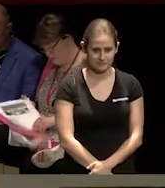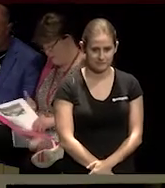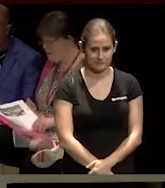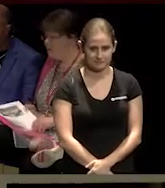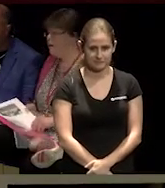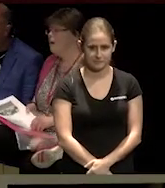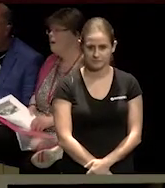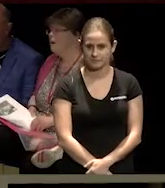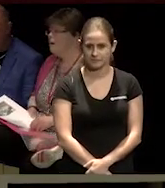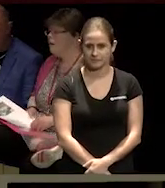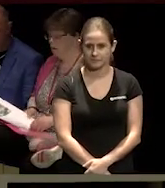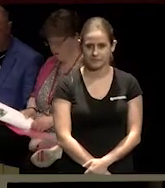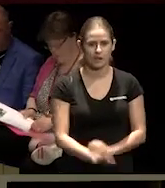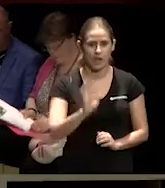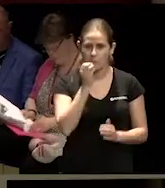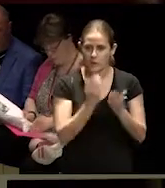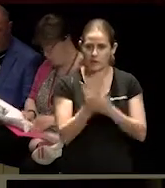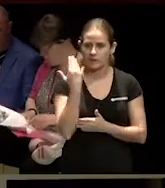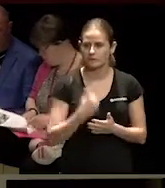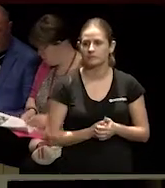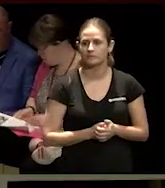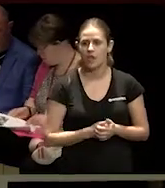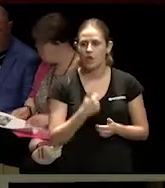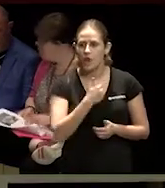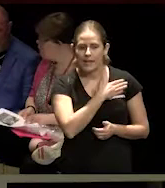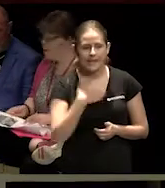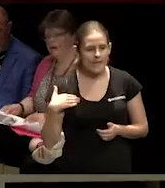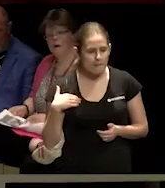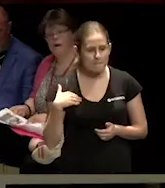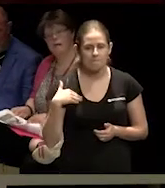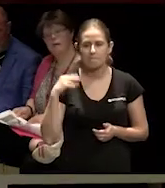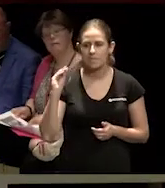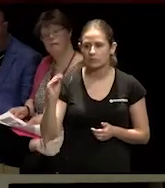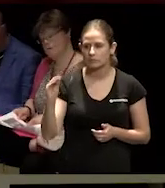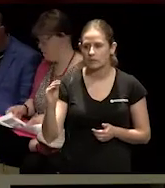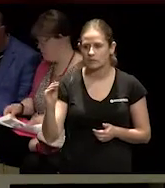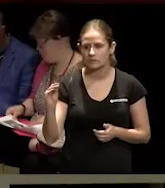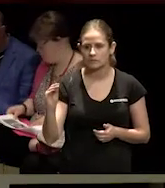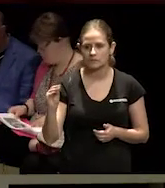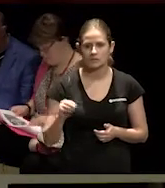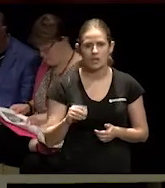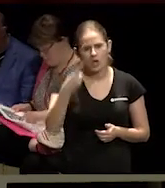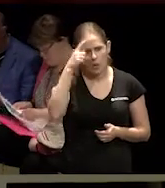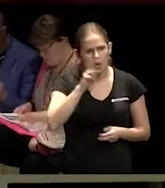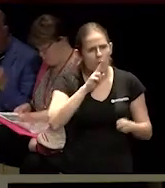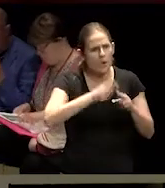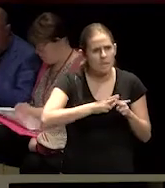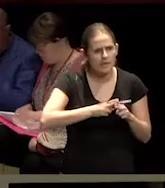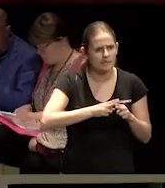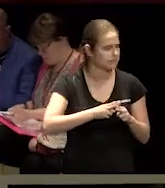Hola, buenos días. Yo quería preguntarle al, no recuerdo su nombre, al hombre